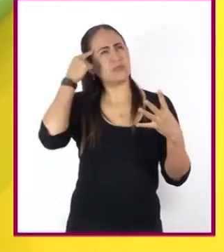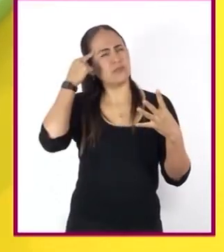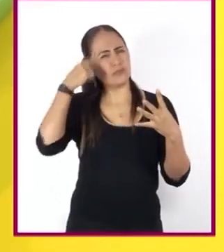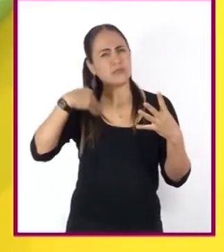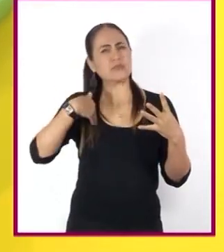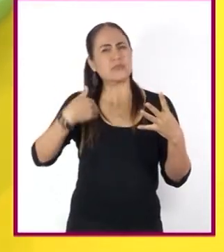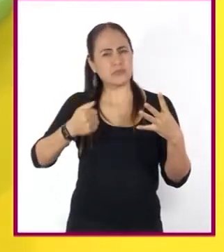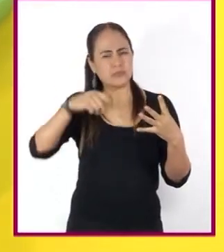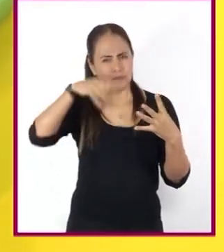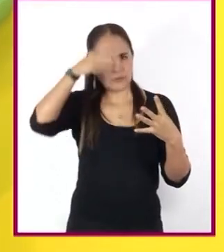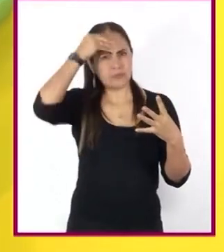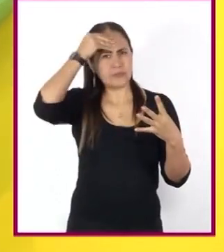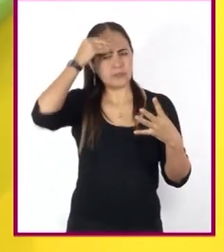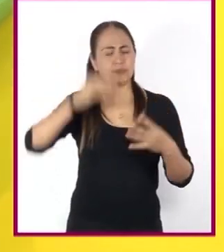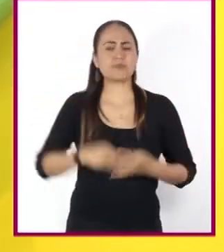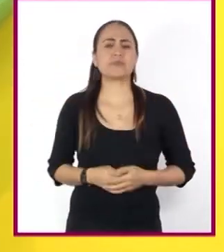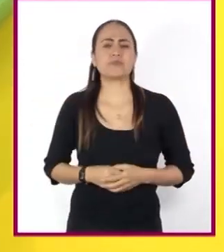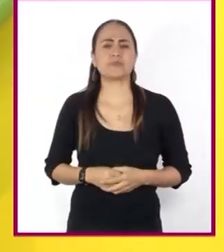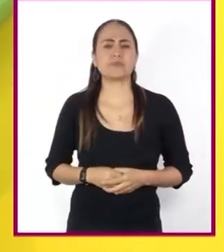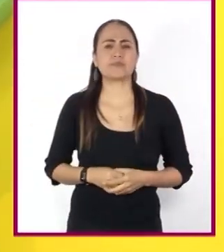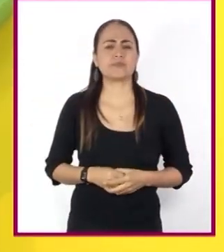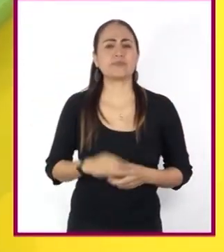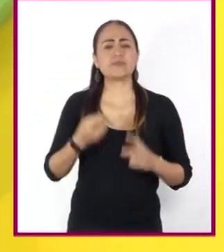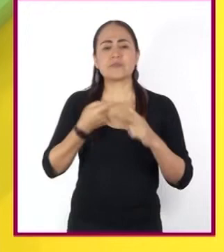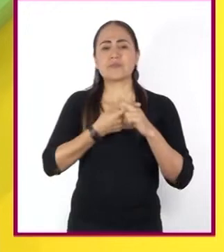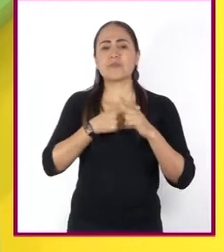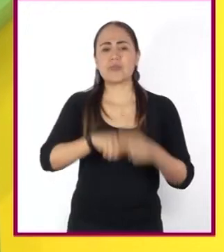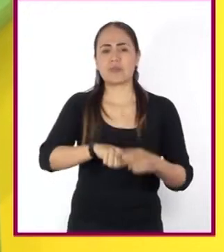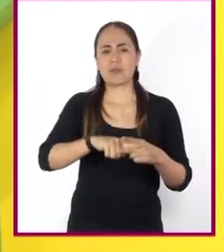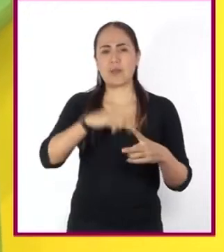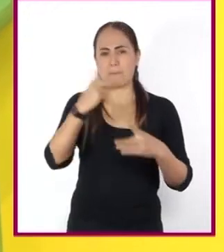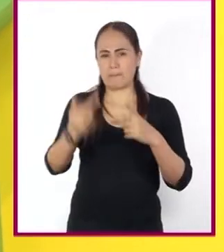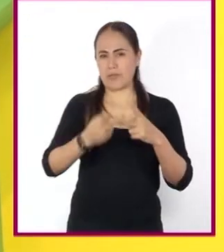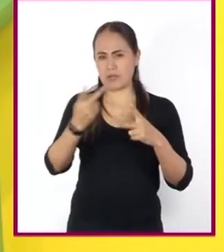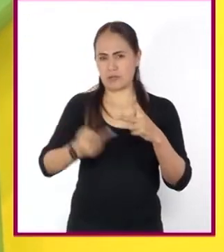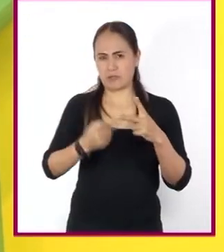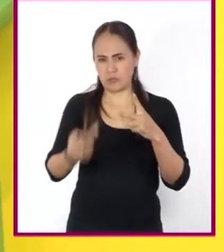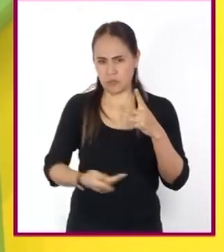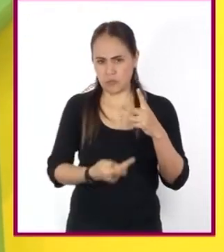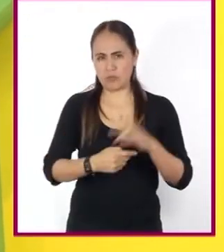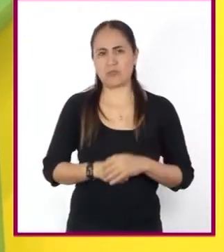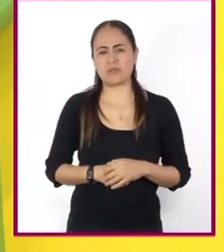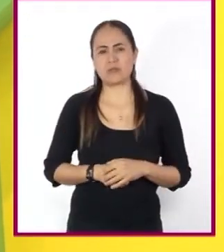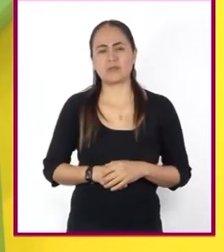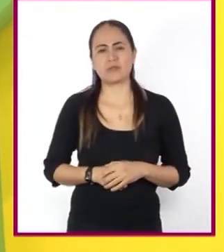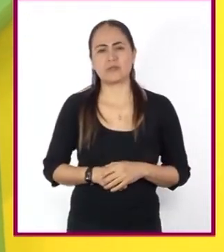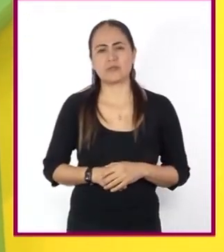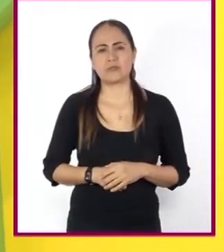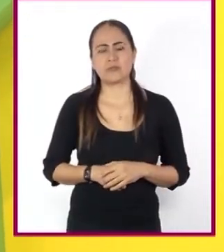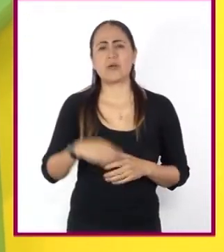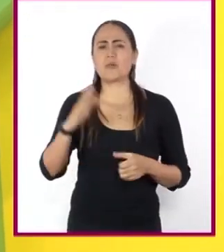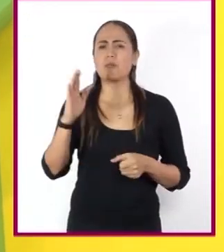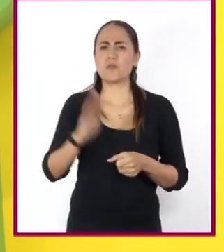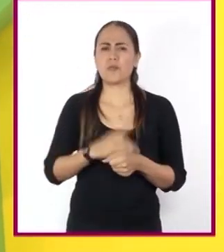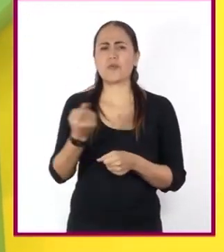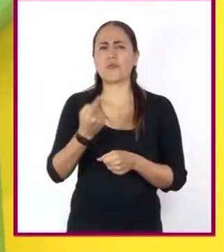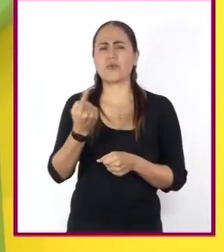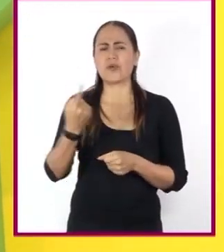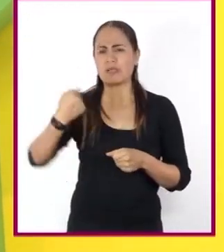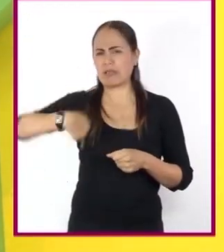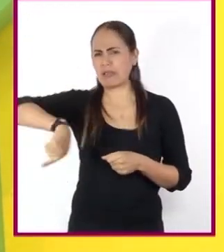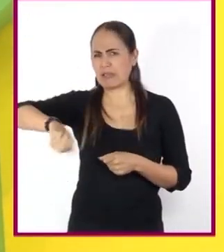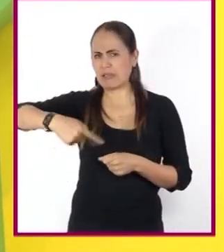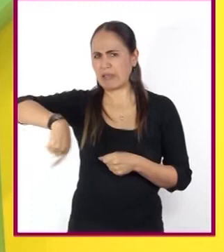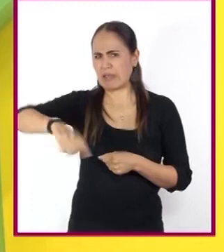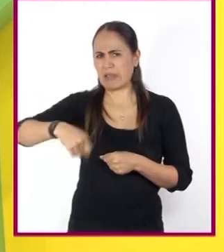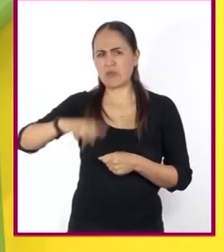adquirido hasta el momento. Iniciaremos con las siguientes preguntas. ¿Cuáles fueron los principales motivos que generaron la